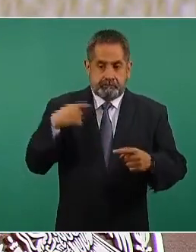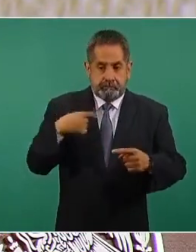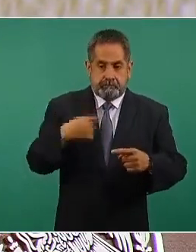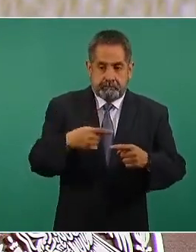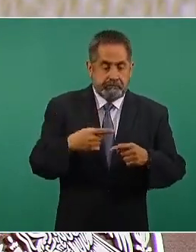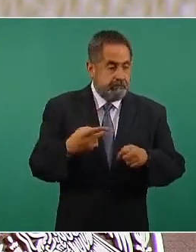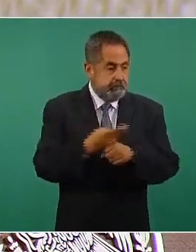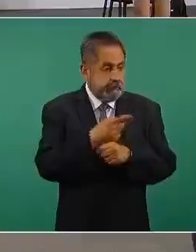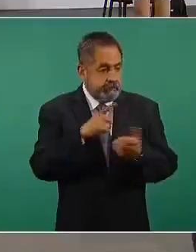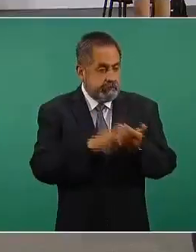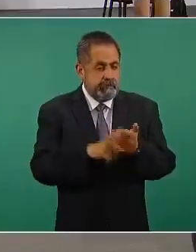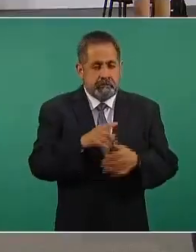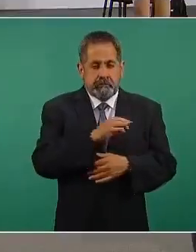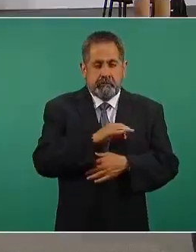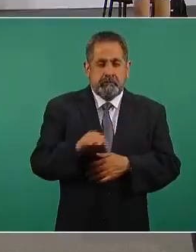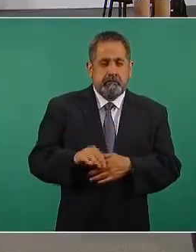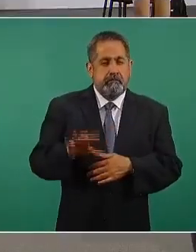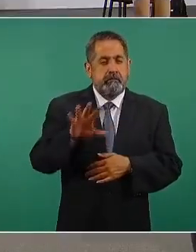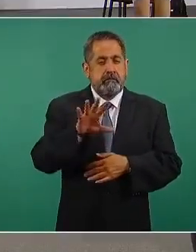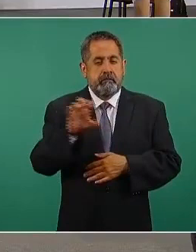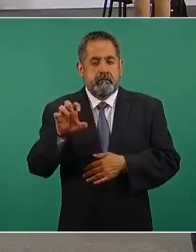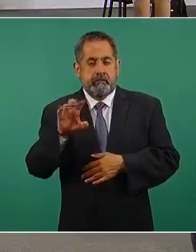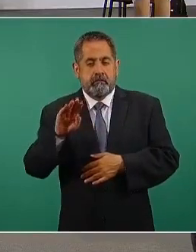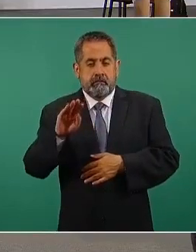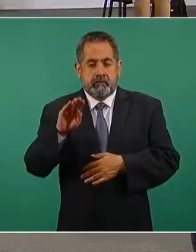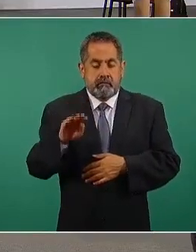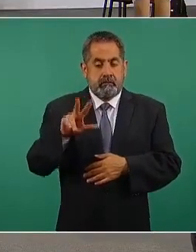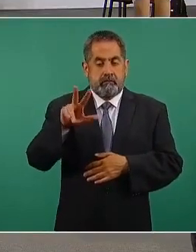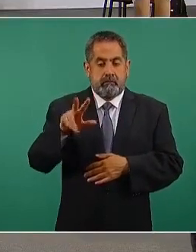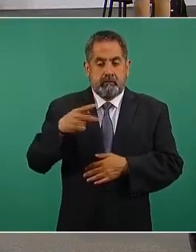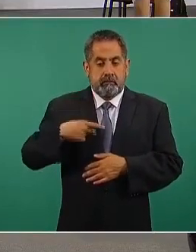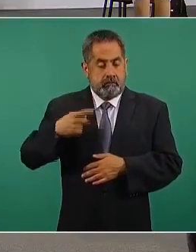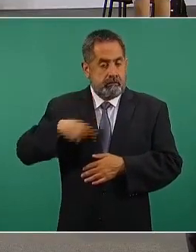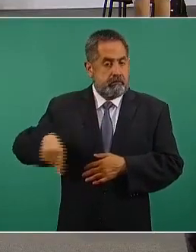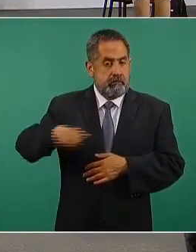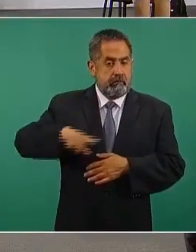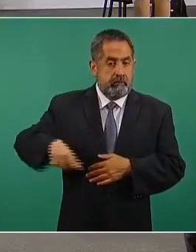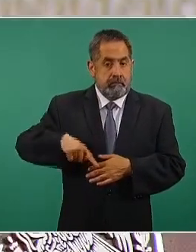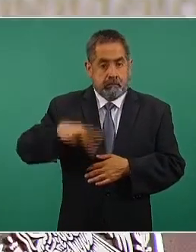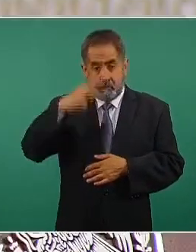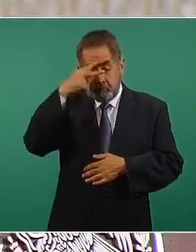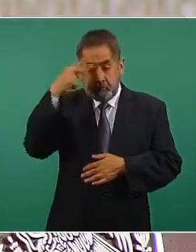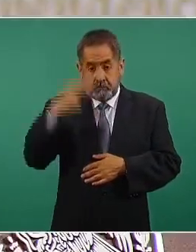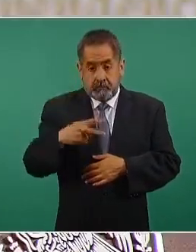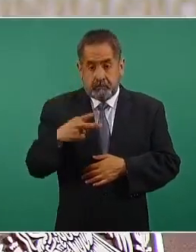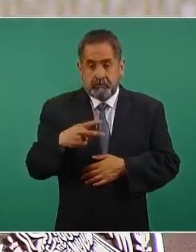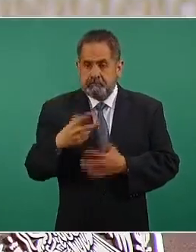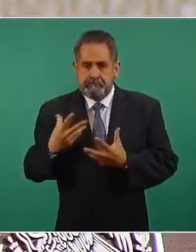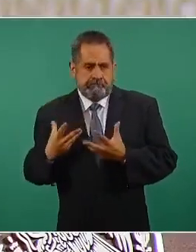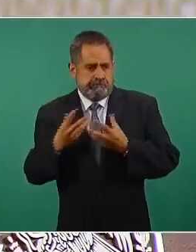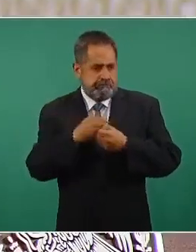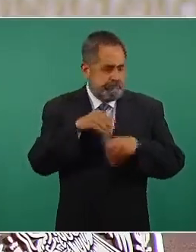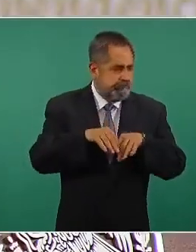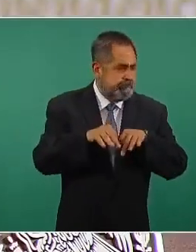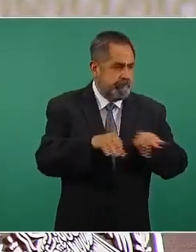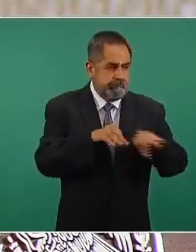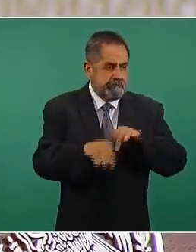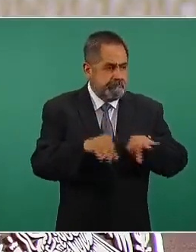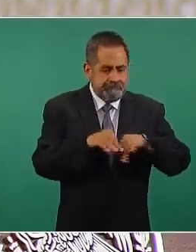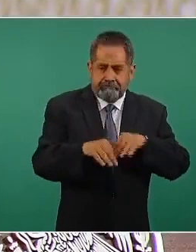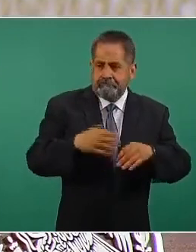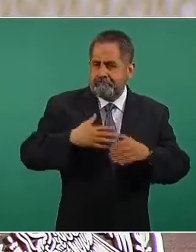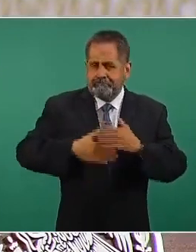fueron poco más de 598 elementos del Gobierno de México que estuvimos trabajando sin